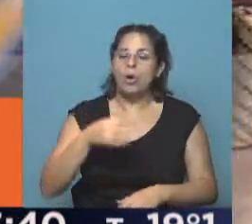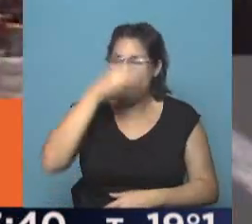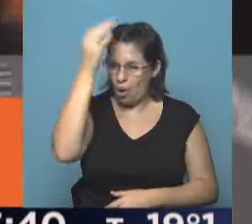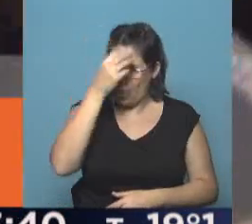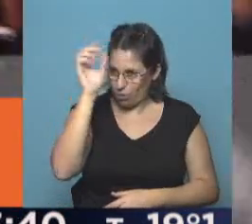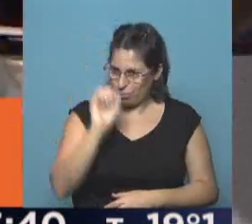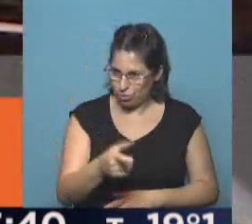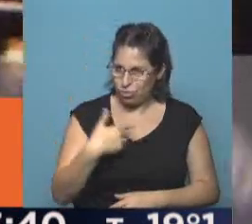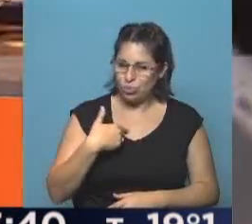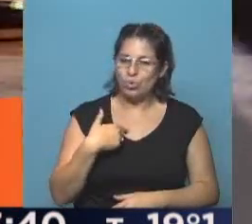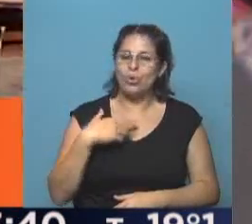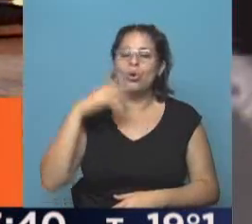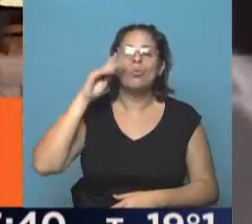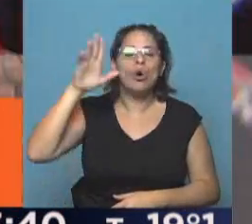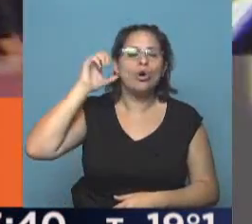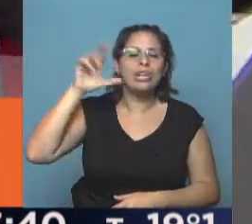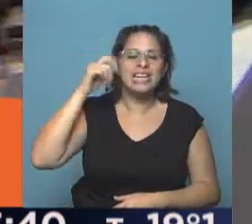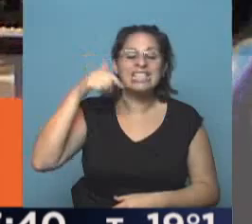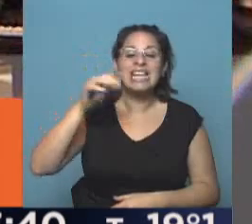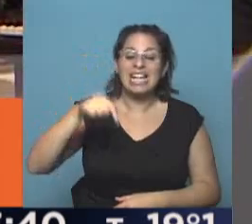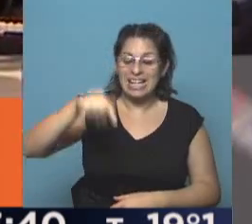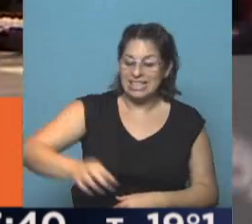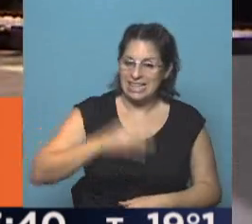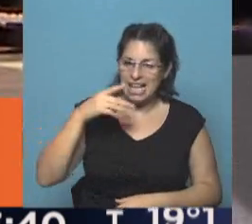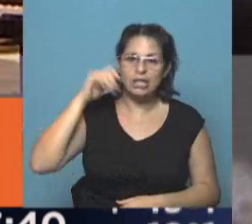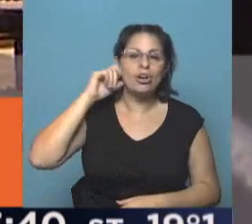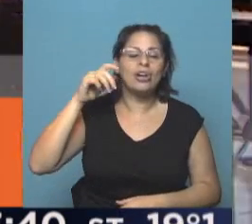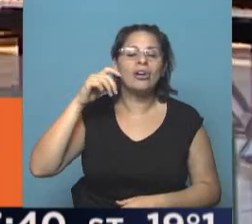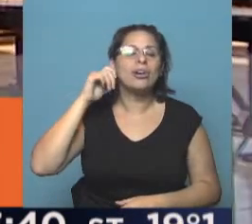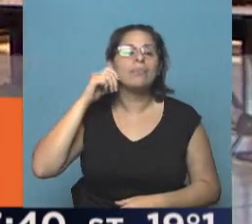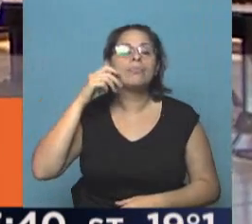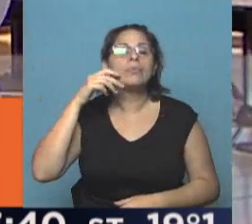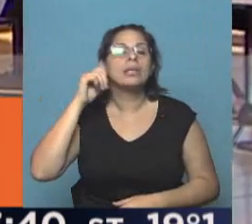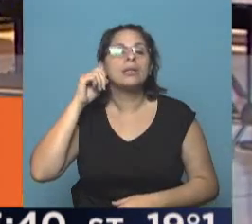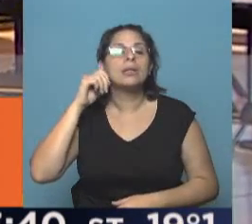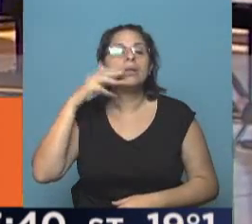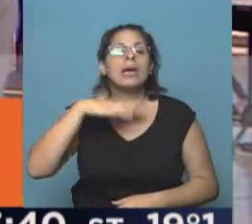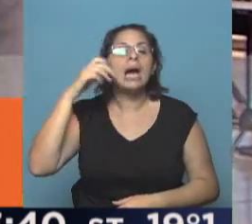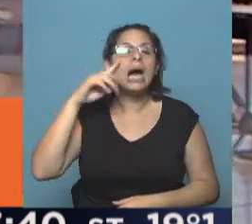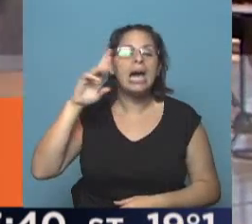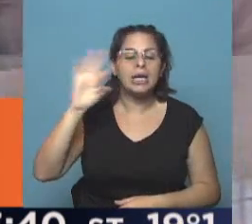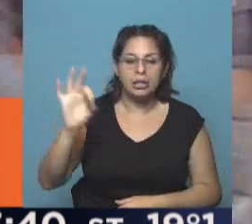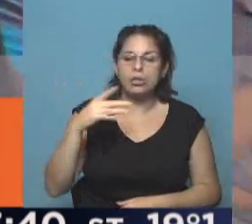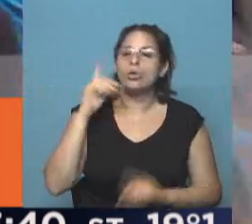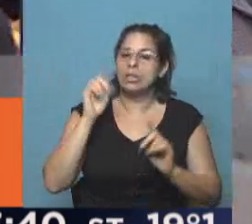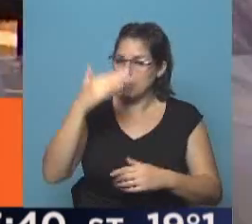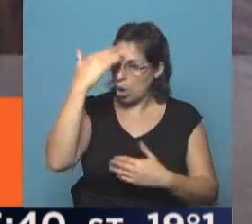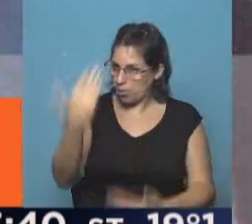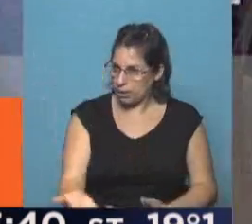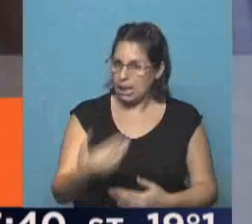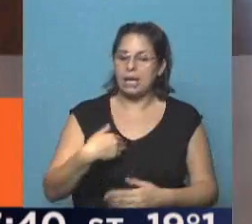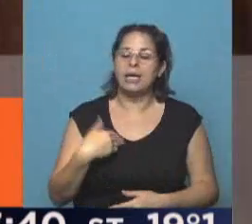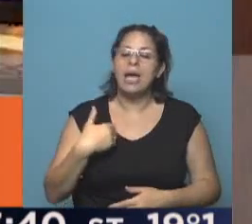ahí haciendo a Borges. Este año será Jairo el año para tributar a Yupanqui también. Sí, esa es la propuesta. Vamos a